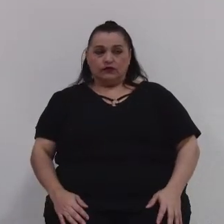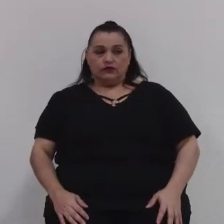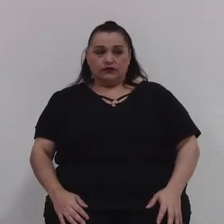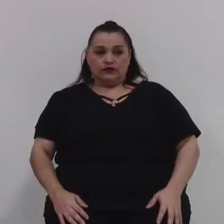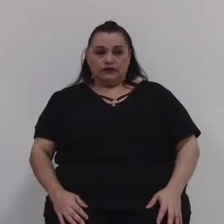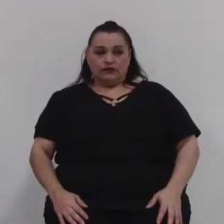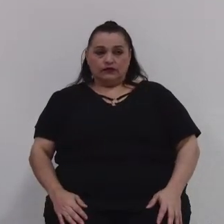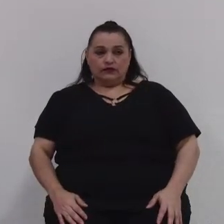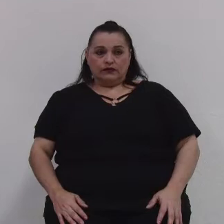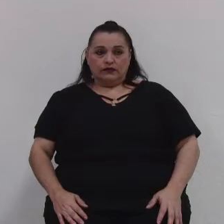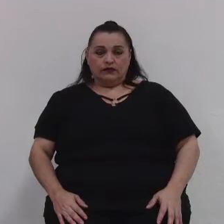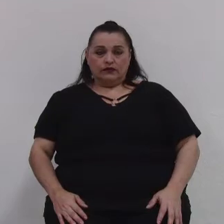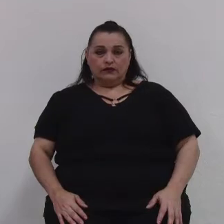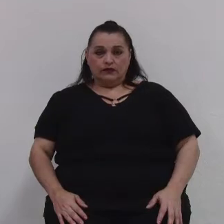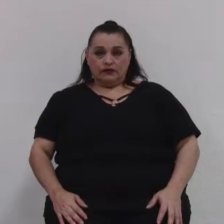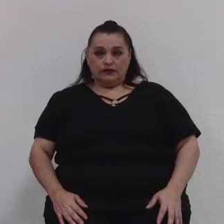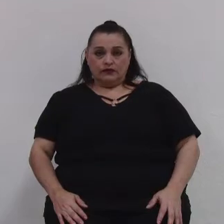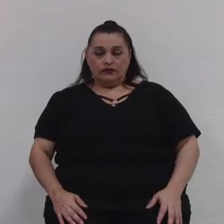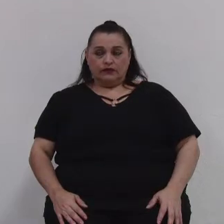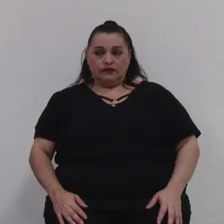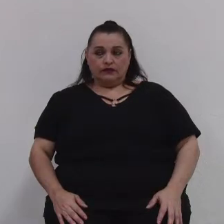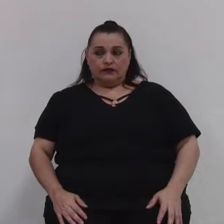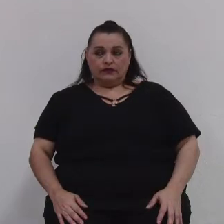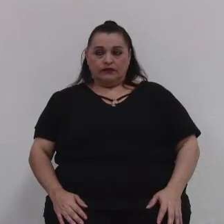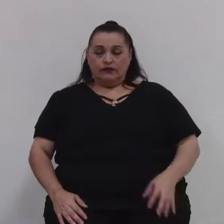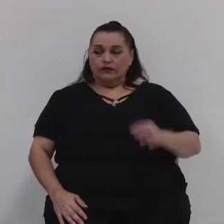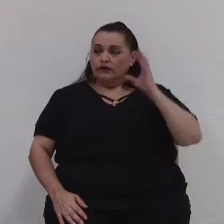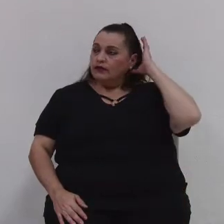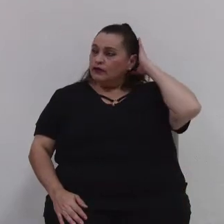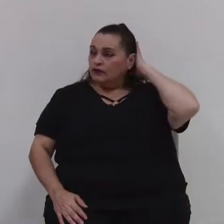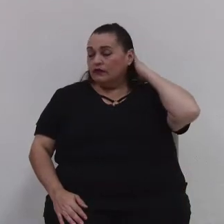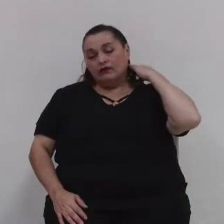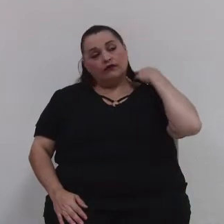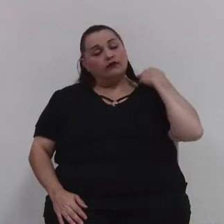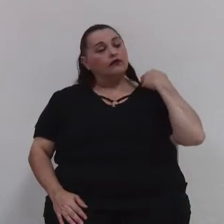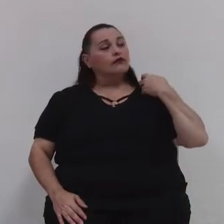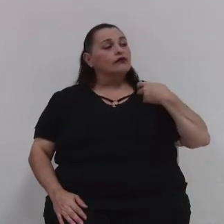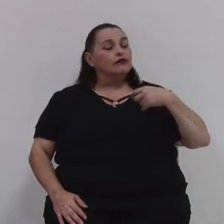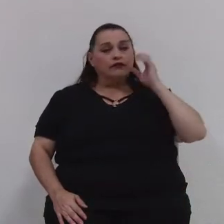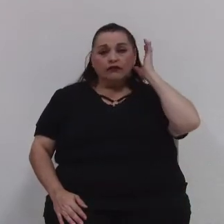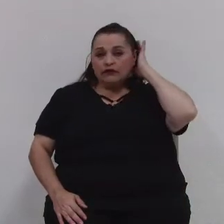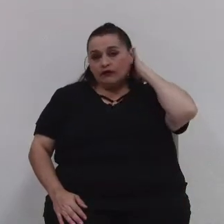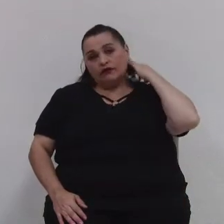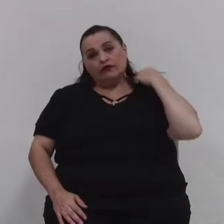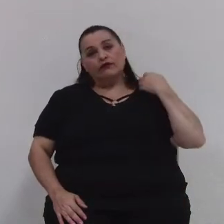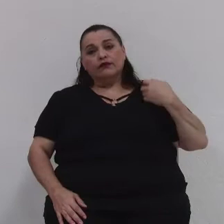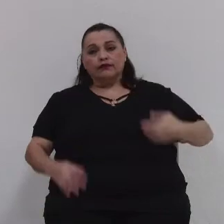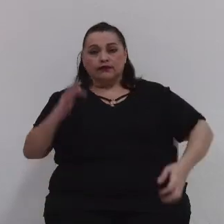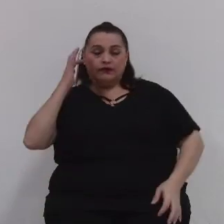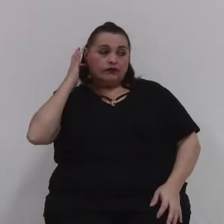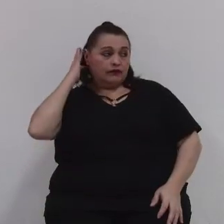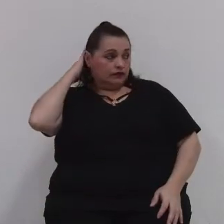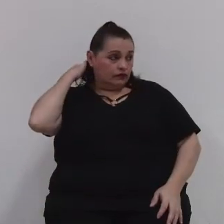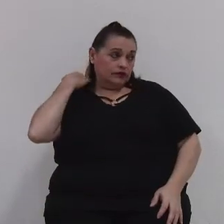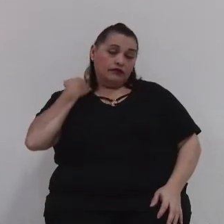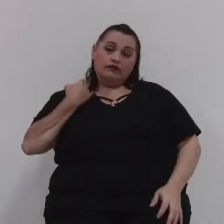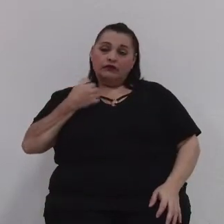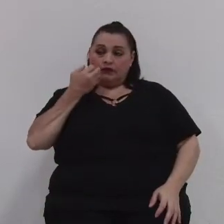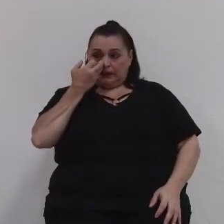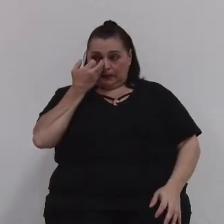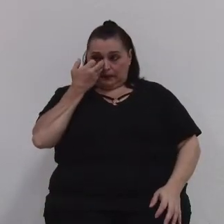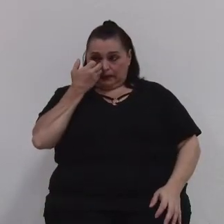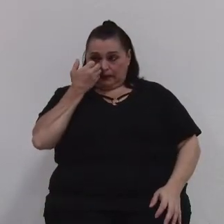sociedad es diversa y que diferentes sectores conforman la sociedad. Si los excluimos, si los